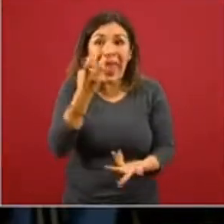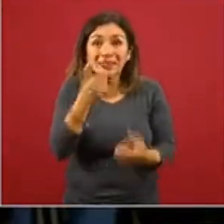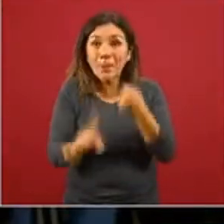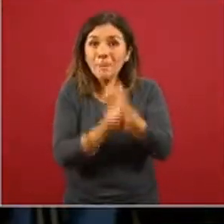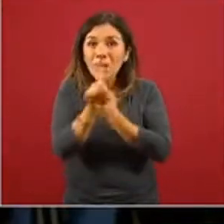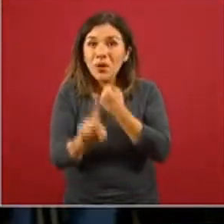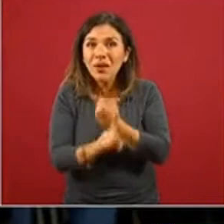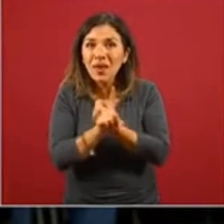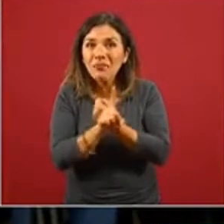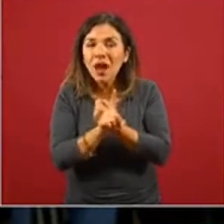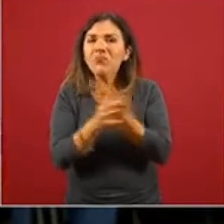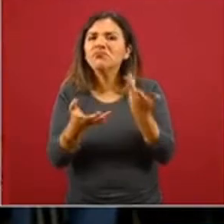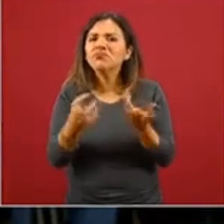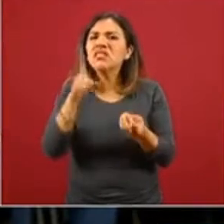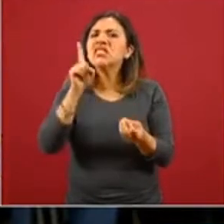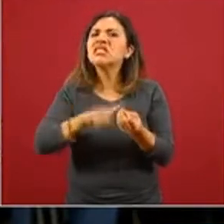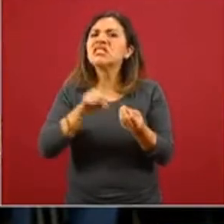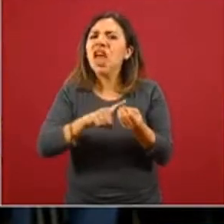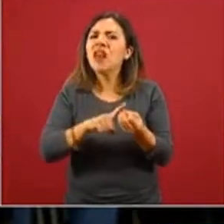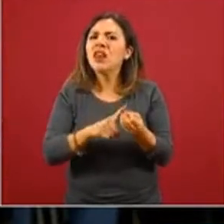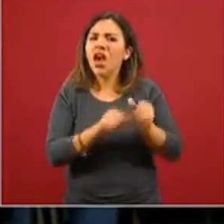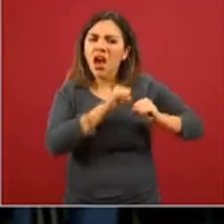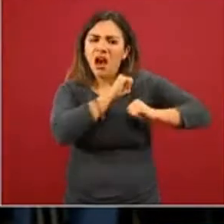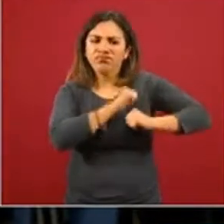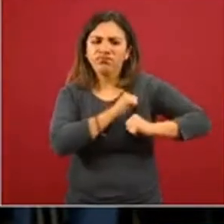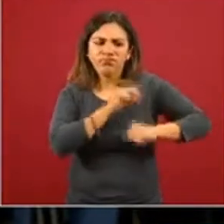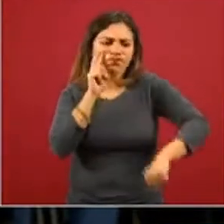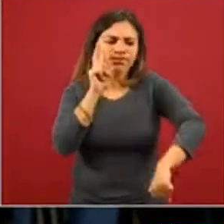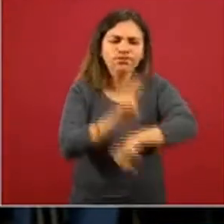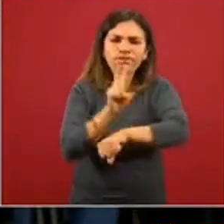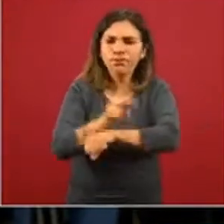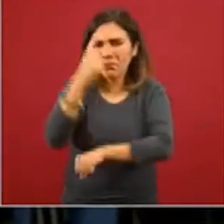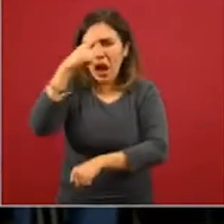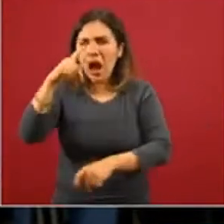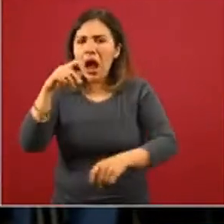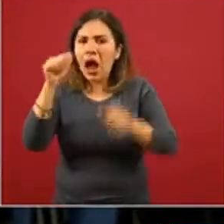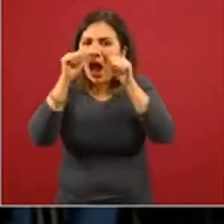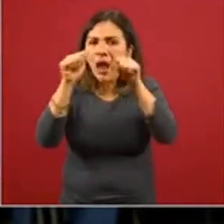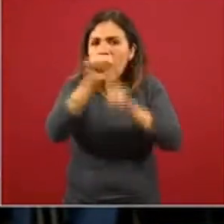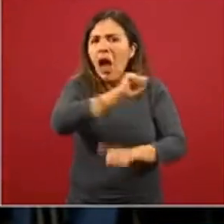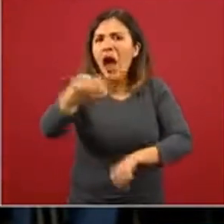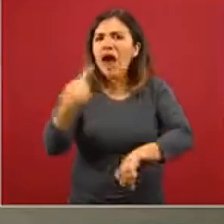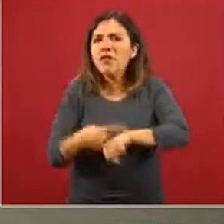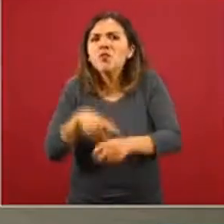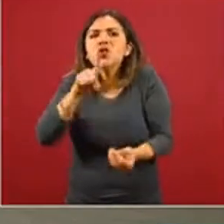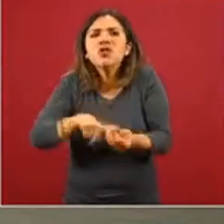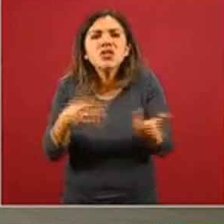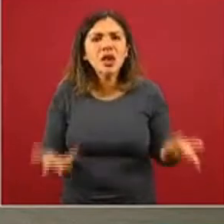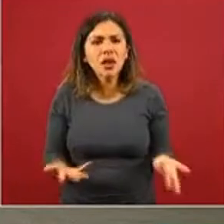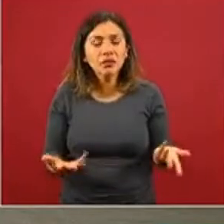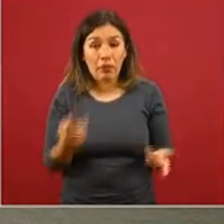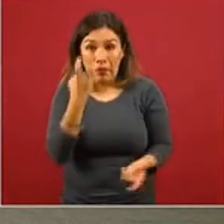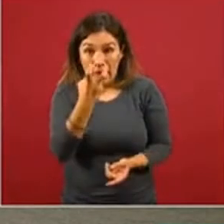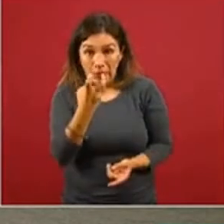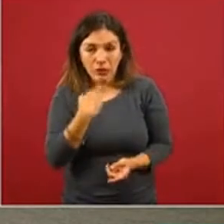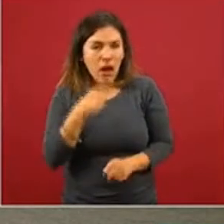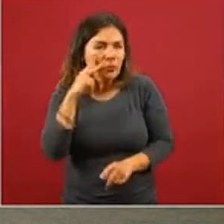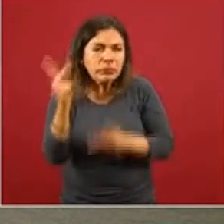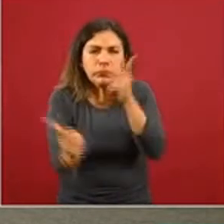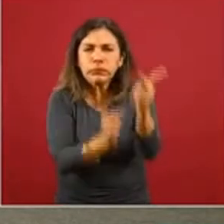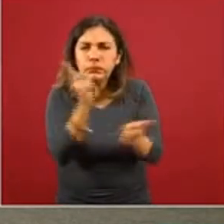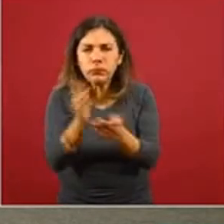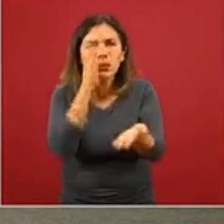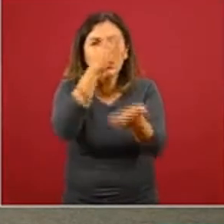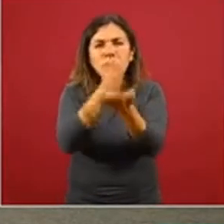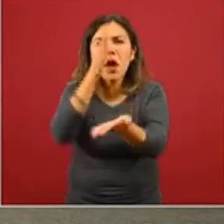problema aquí es quién se quedó al frente de la pandemia, quién se quedó. Siguiendo esta pista, nos fuimos a